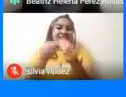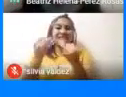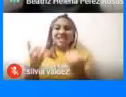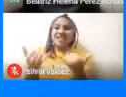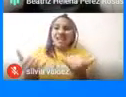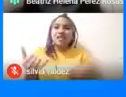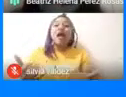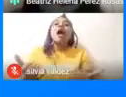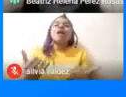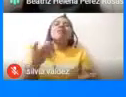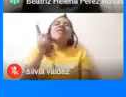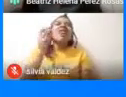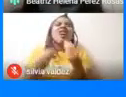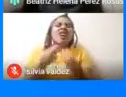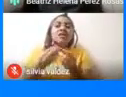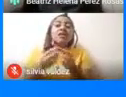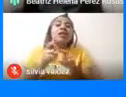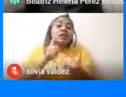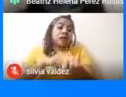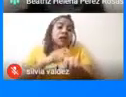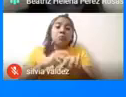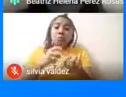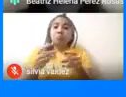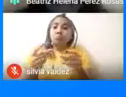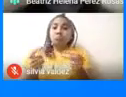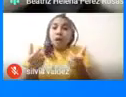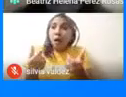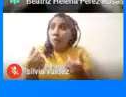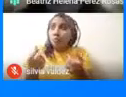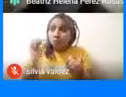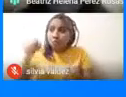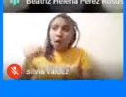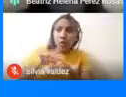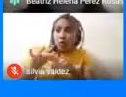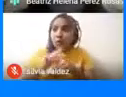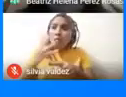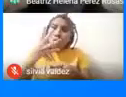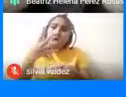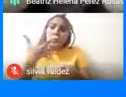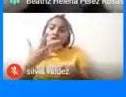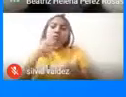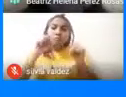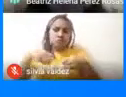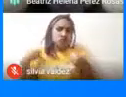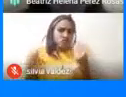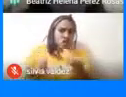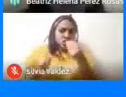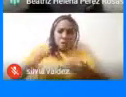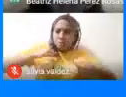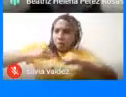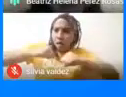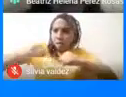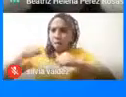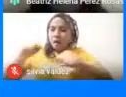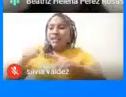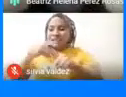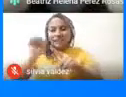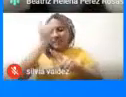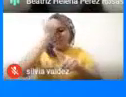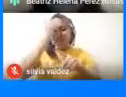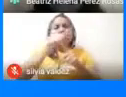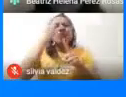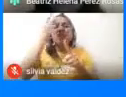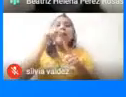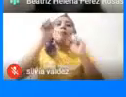que sean planificaciones muy prácticas y decir, estas son las 4 o 5 acciones que quiero priorizar porque son